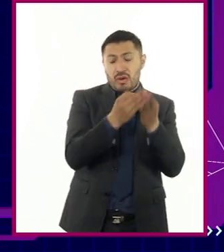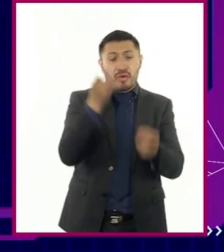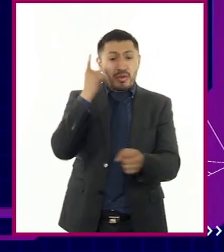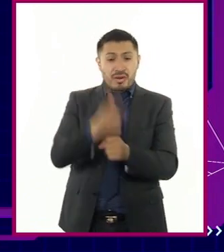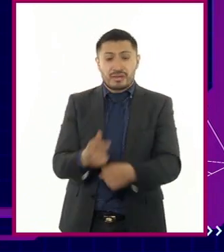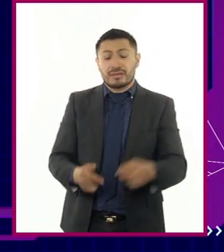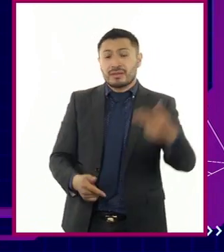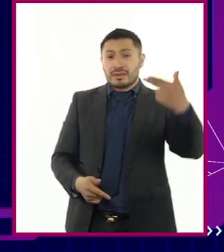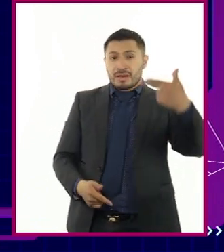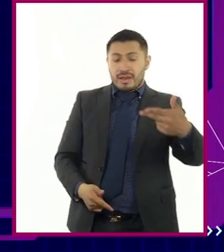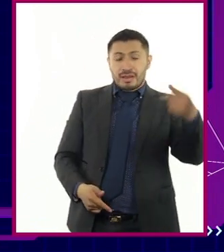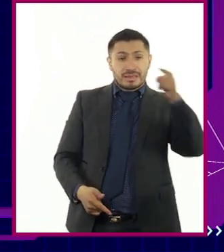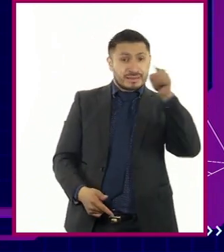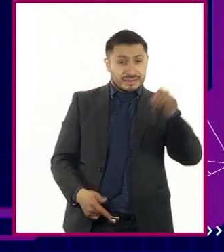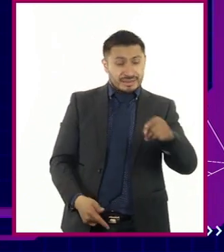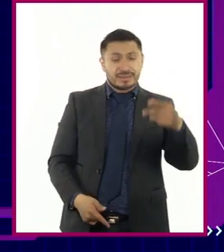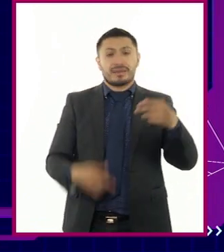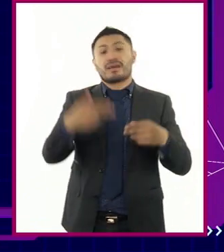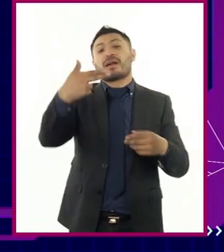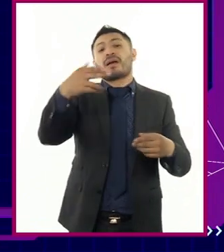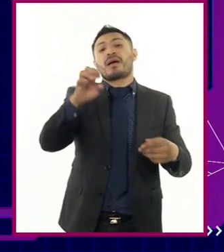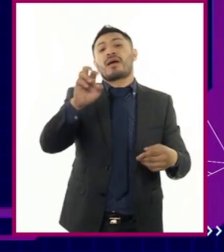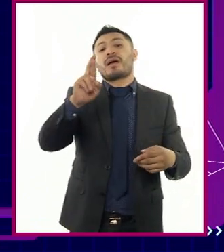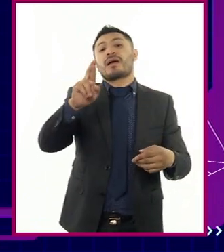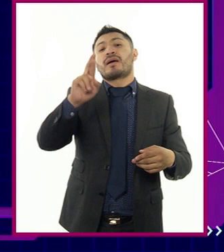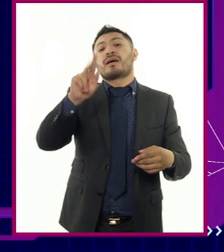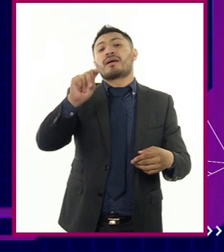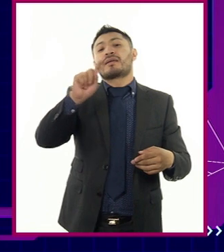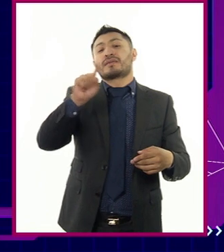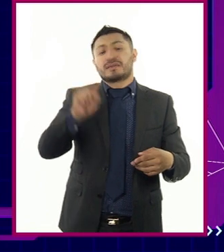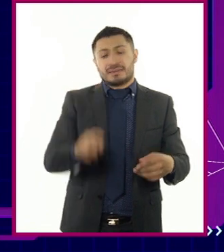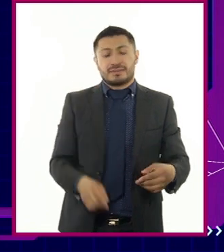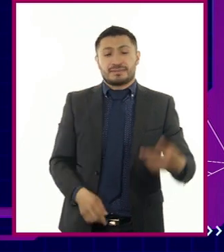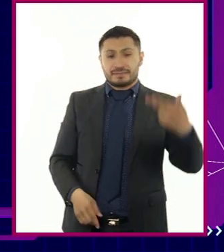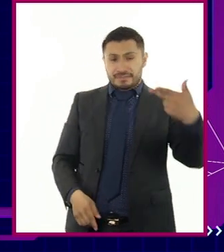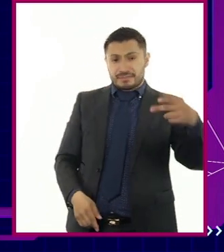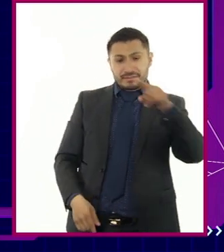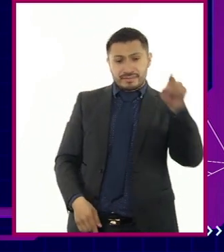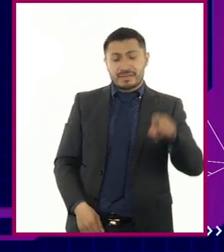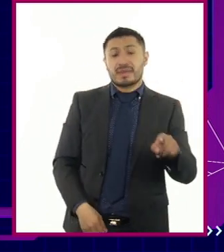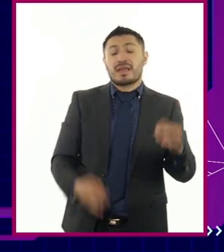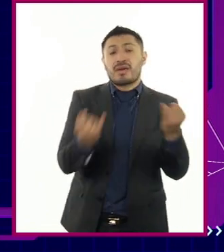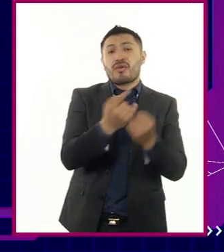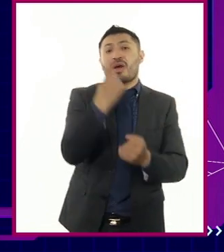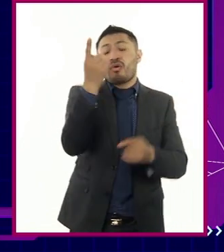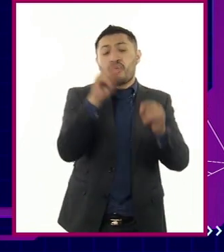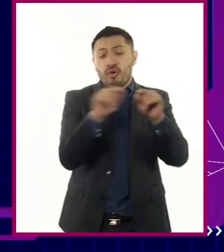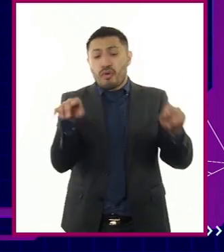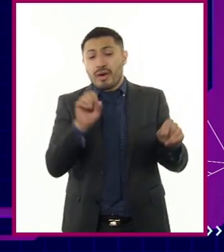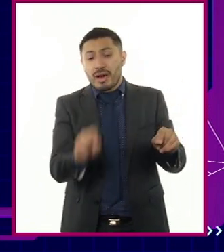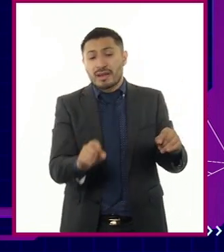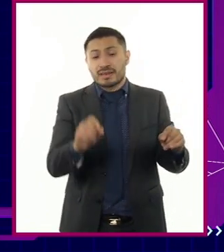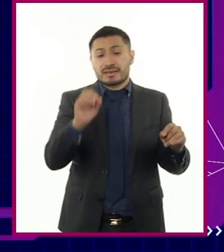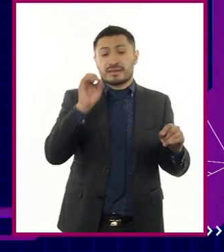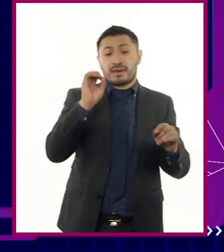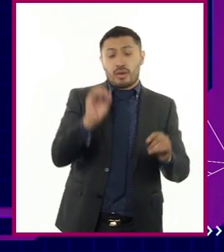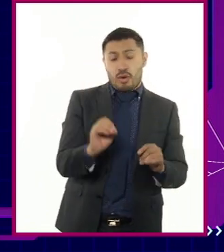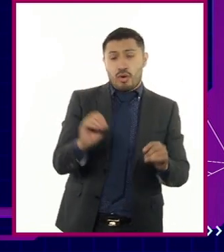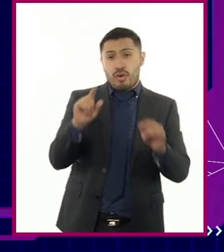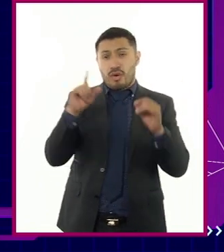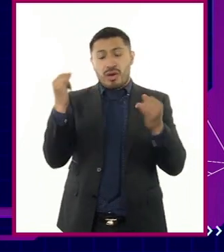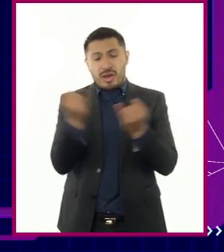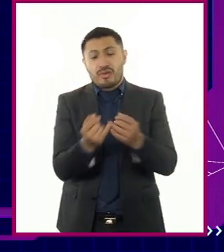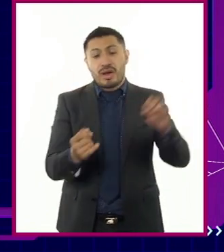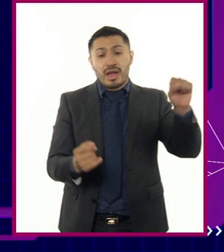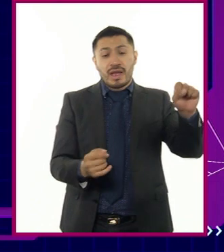letras Hz. Se escribe como 1 entre S o bien S elevado a la potencia 1 negativo.